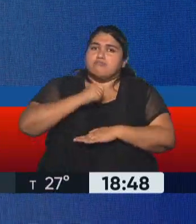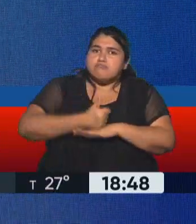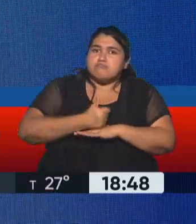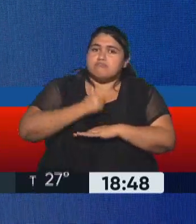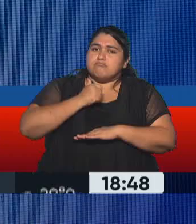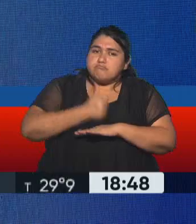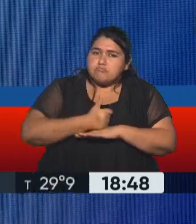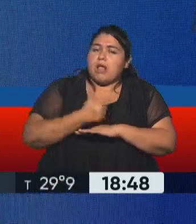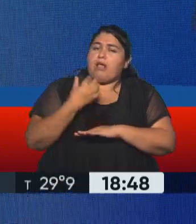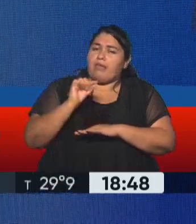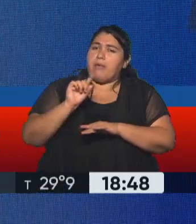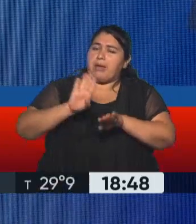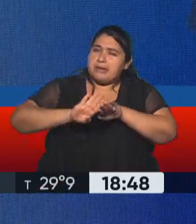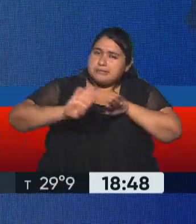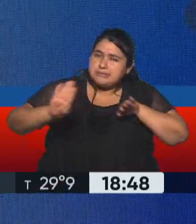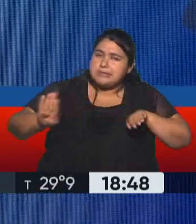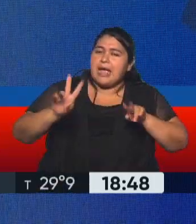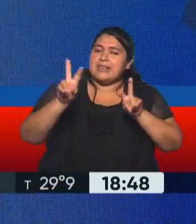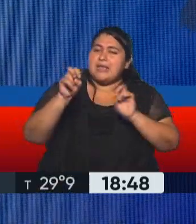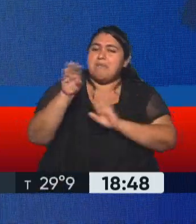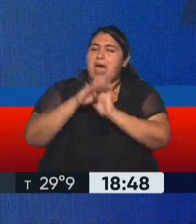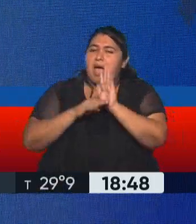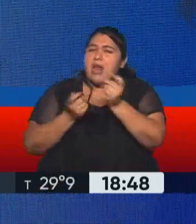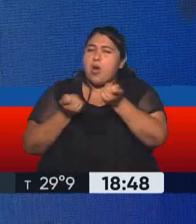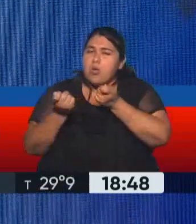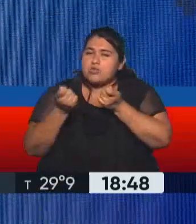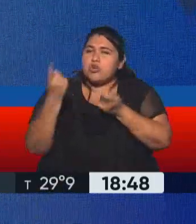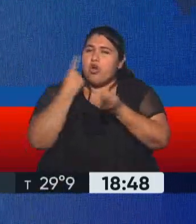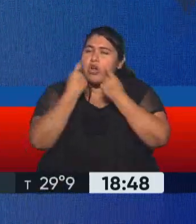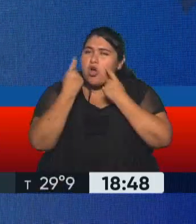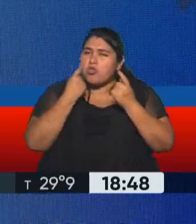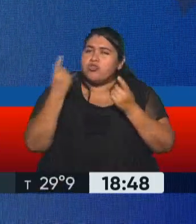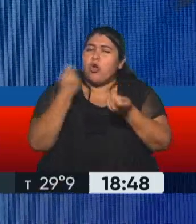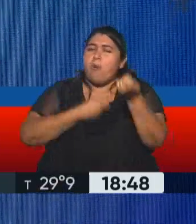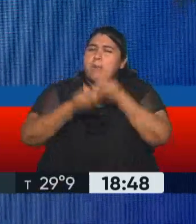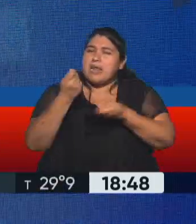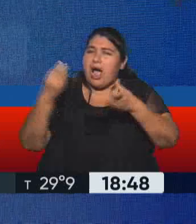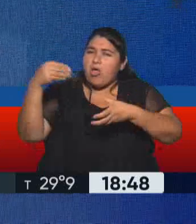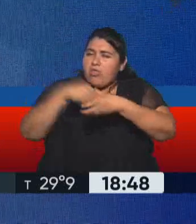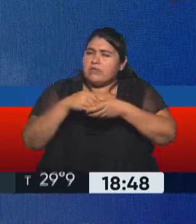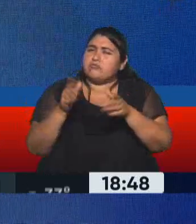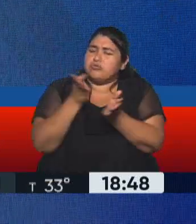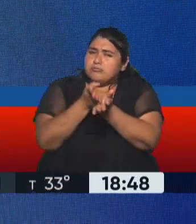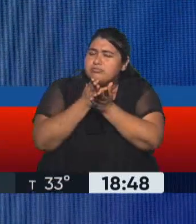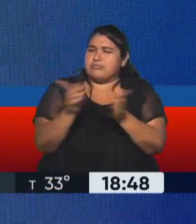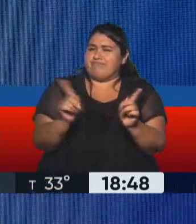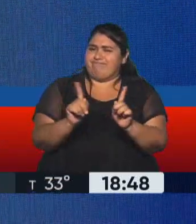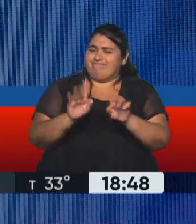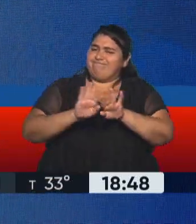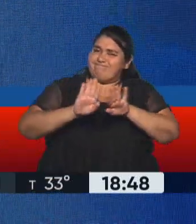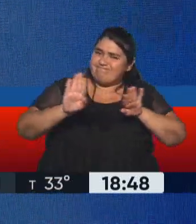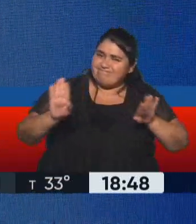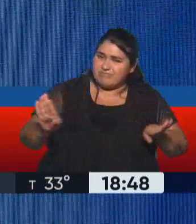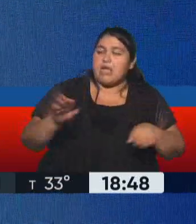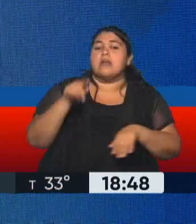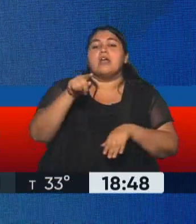que saque un poco el pie de las regulaciones cambiarias, del control dentro del mercado de capitales. Lo mismo pasa acá estamos hablando de dólares paralelos,